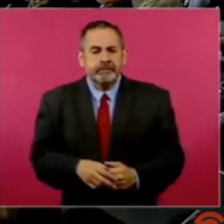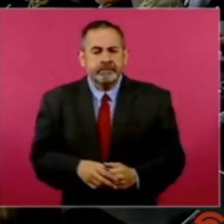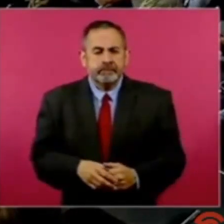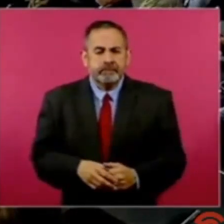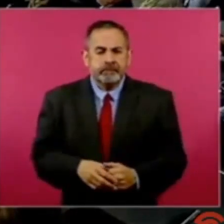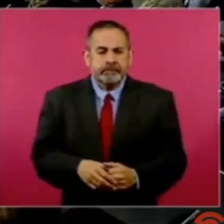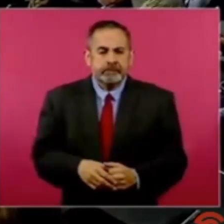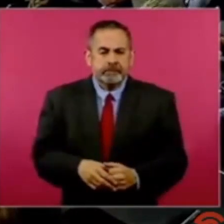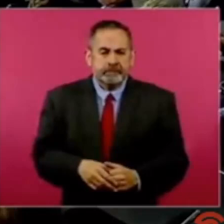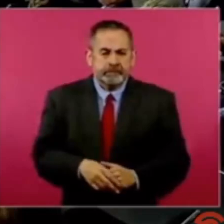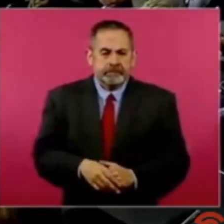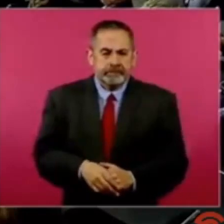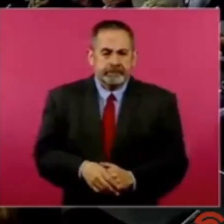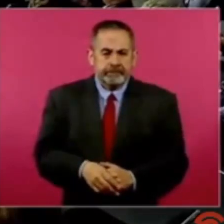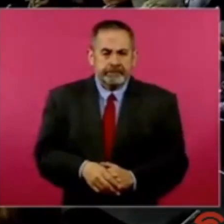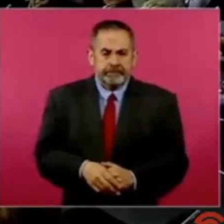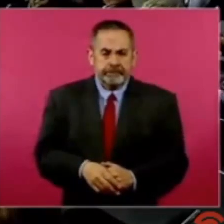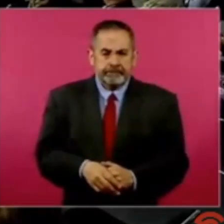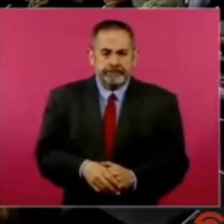A ver.